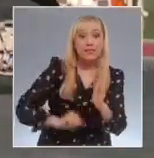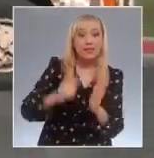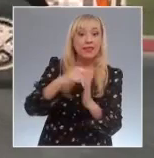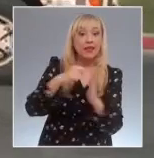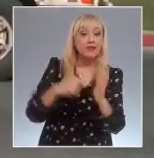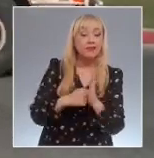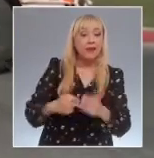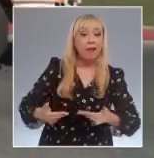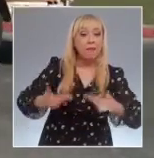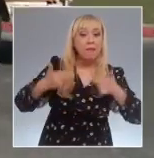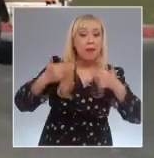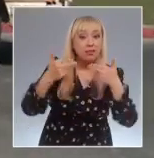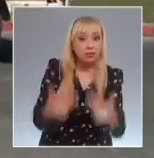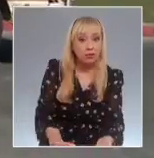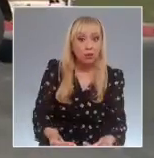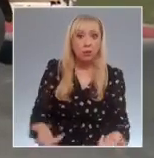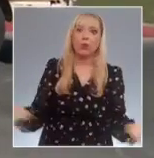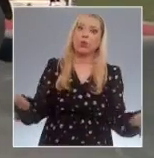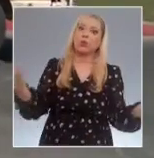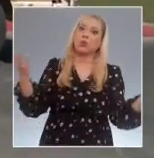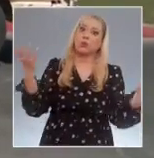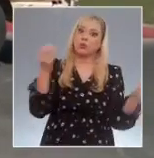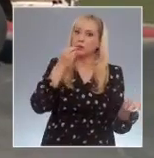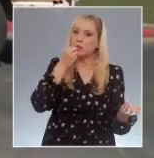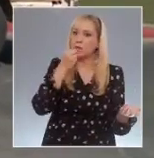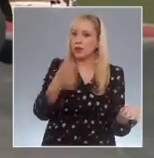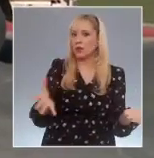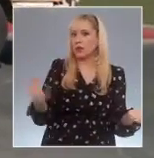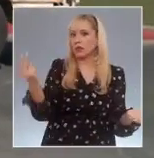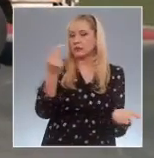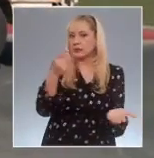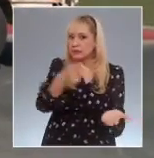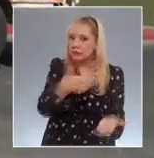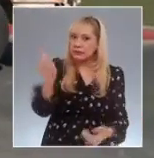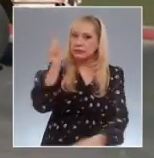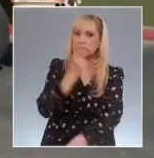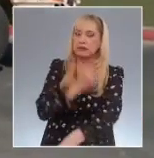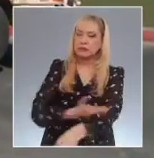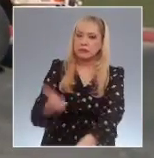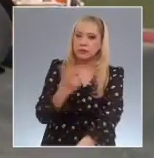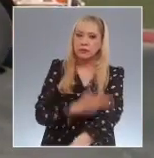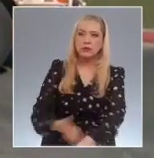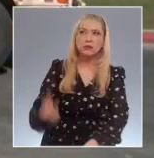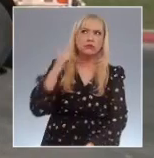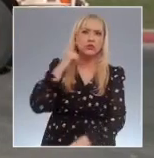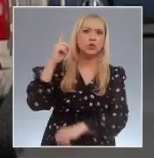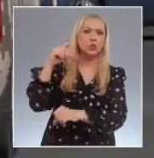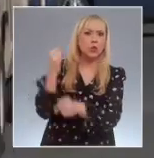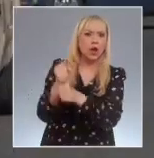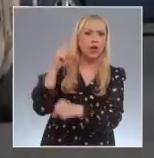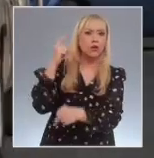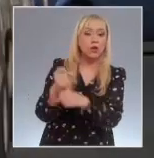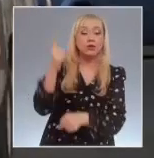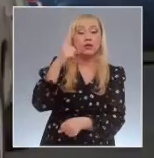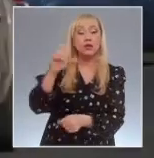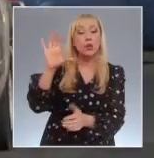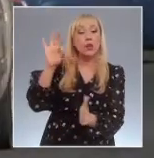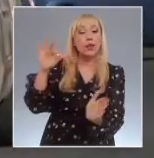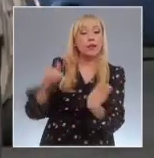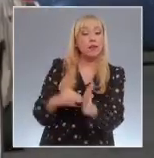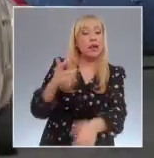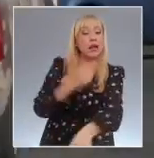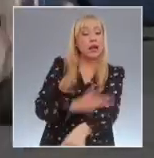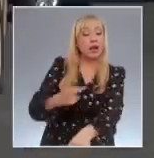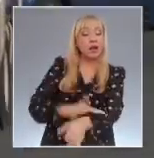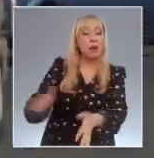promedio 140,000 testamentos. En este espacio y con el fin de garantizar que elementos de corporaciones de seguridad puedan elaborar su testamento a